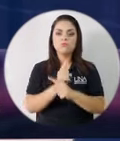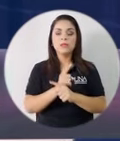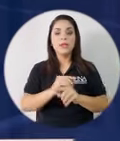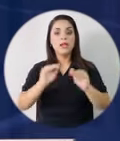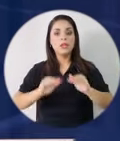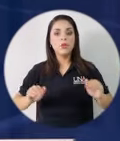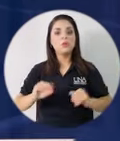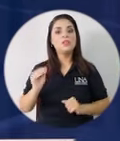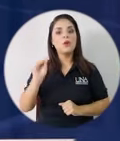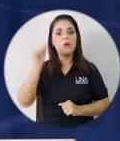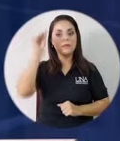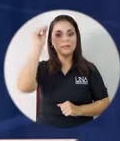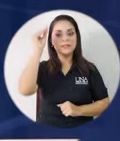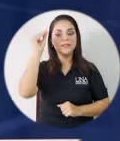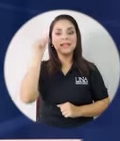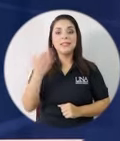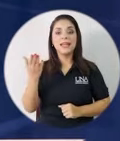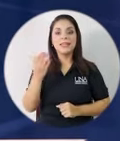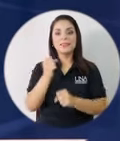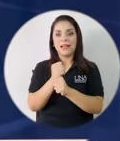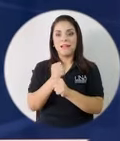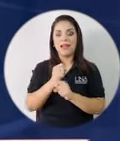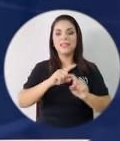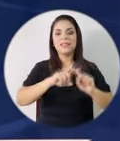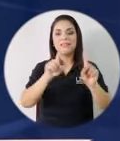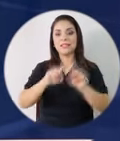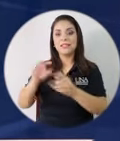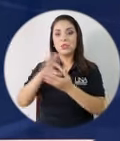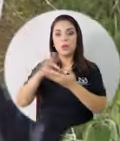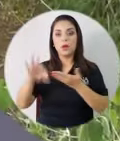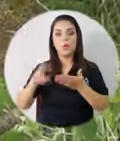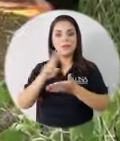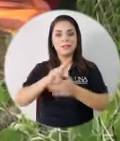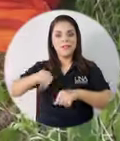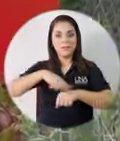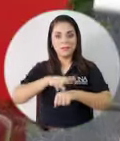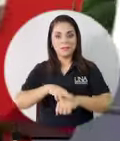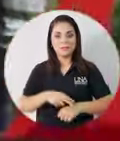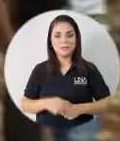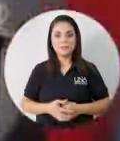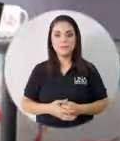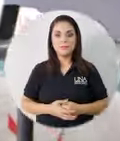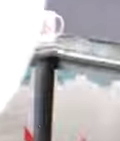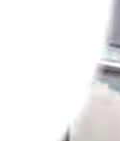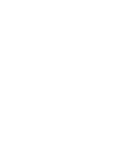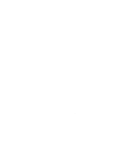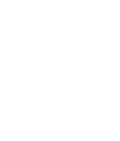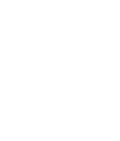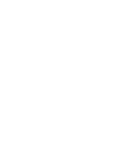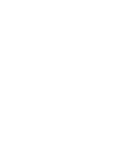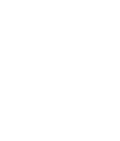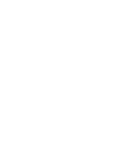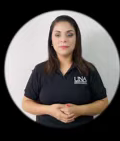y adolescentes con los que trabajan en las diferentes escuelas de la Universidad Nacional.